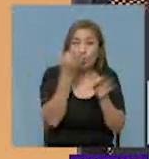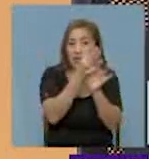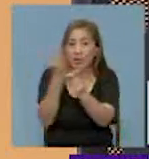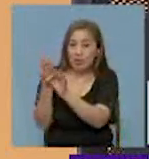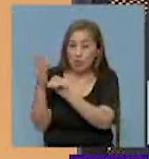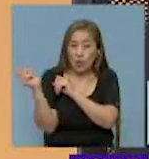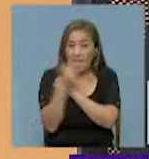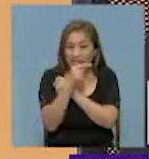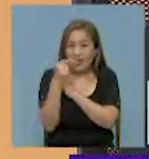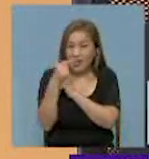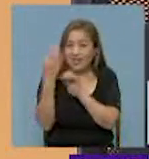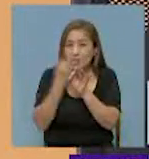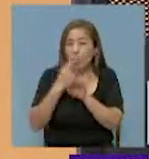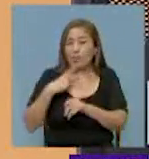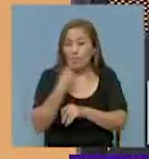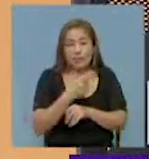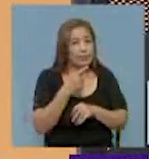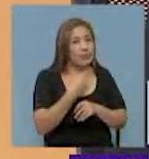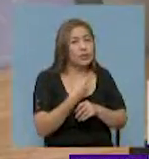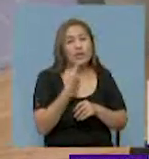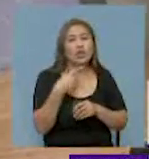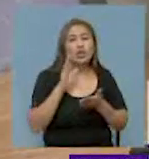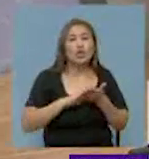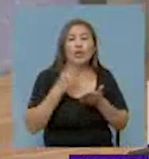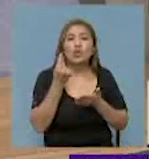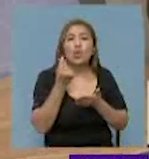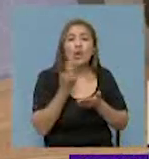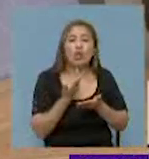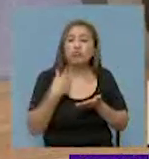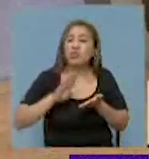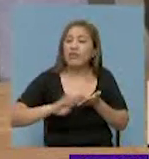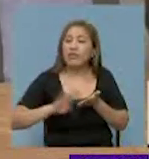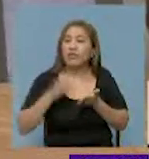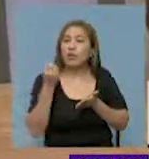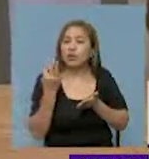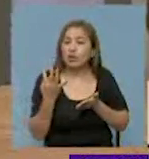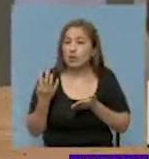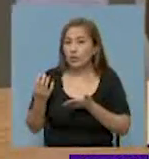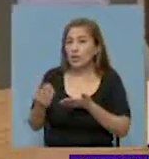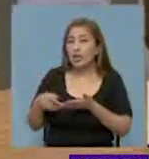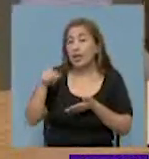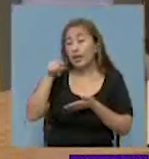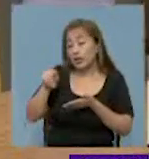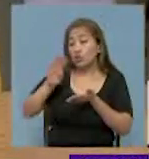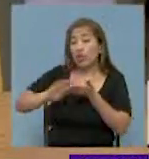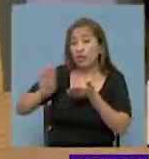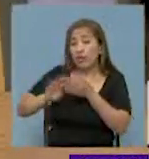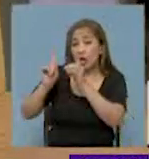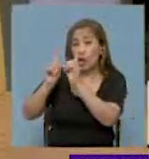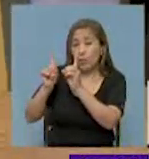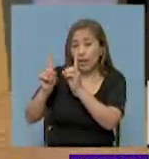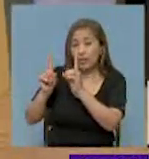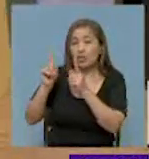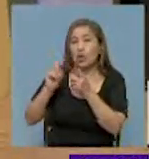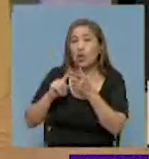y instituciones y en cuanto a dinero cuánto se le estaría debiendo y lo que se les debe a ellos son